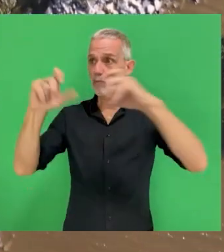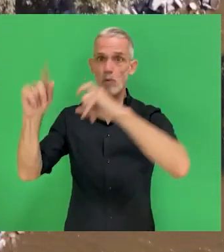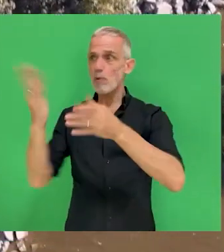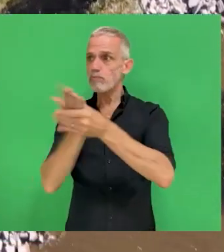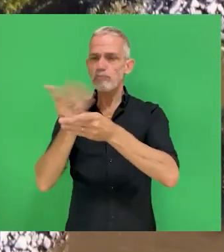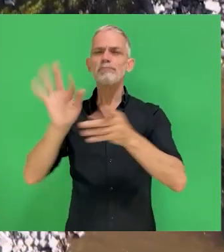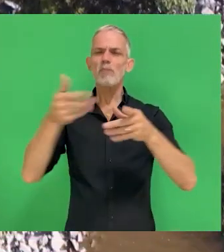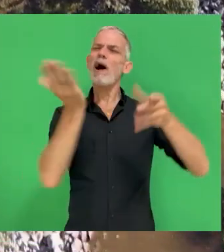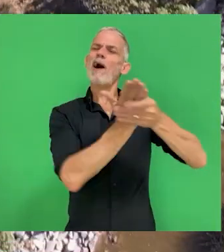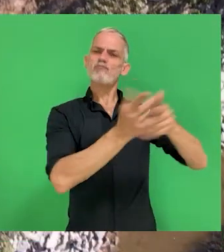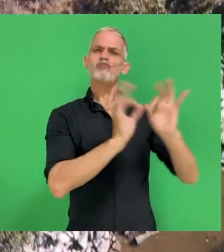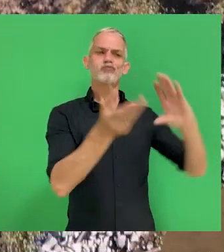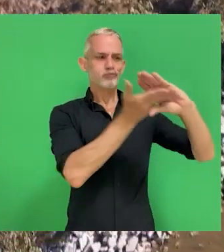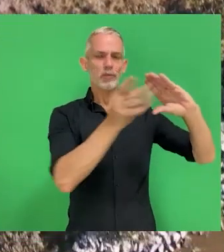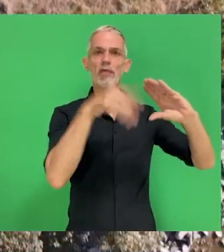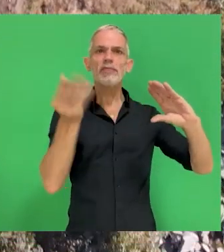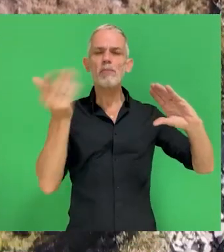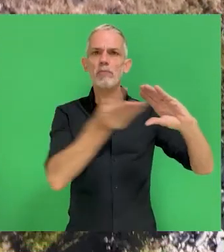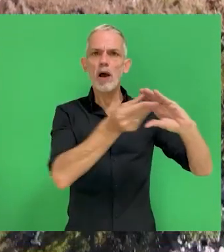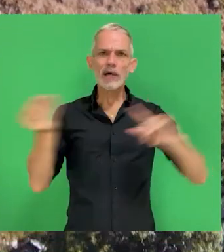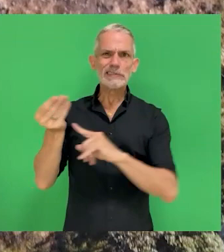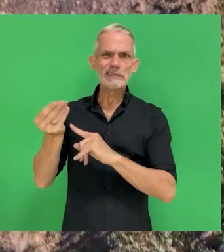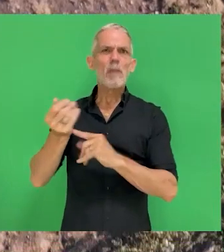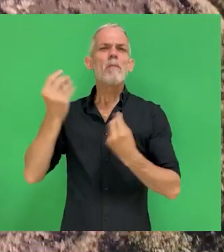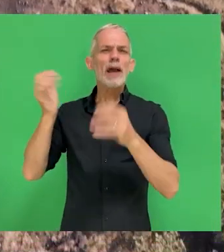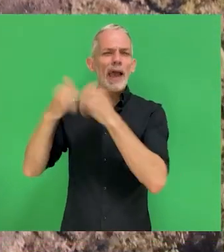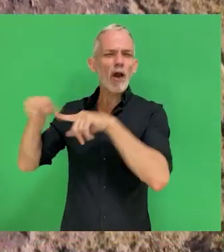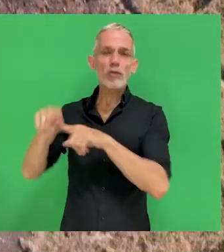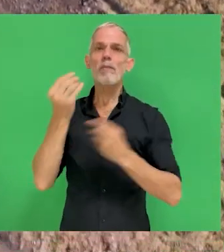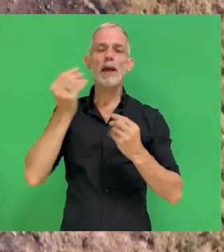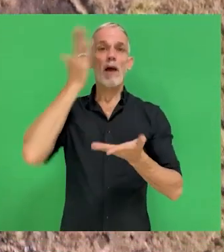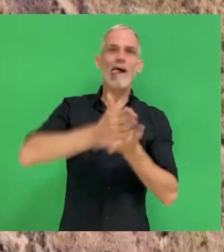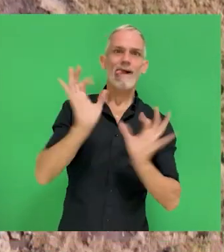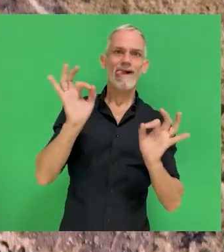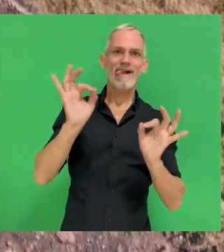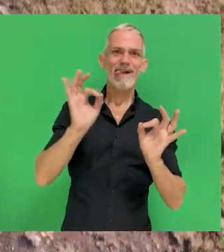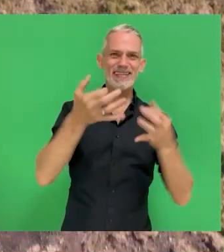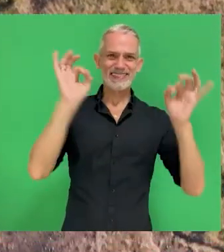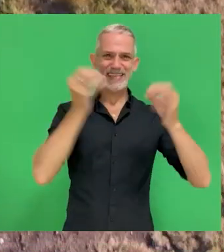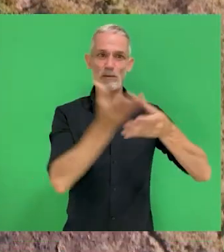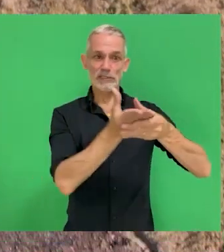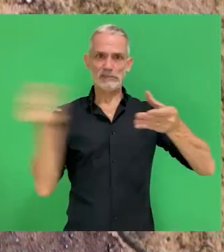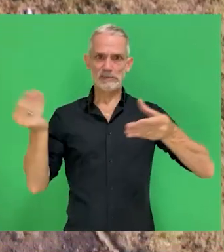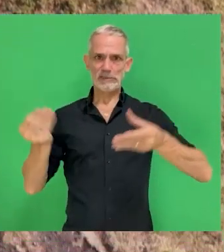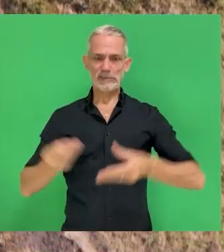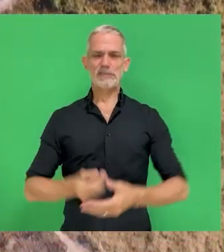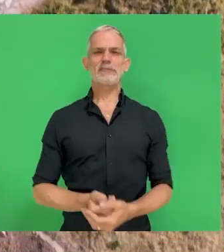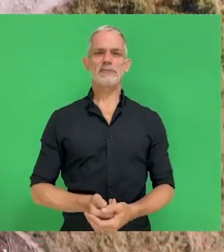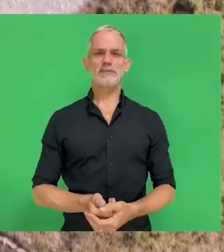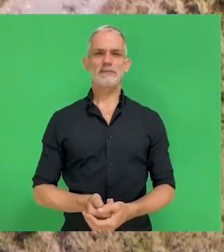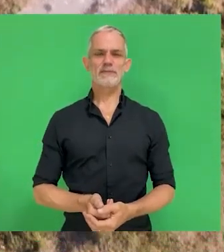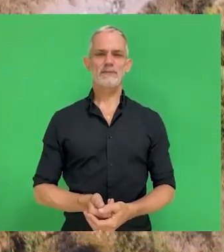documentos fueron posteriormente sustraídos para evitar condenas. Descampado junto a la costa con escombros, visto desde el aire.